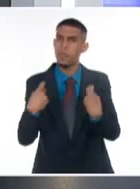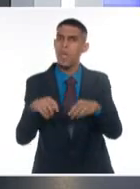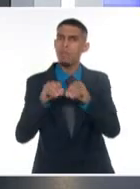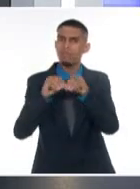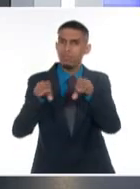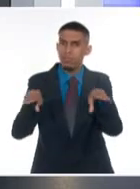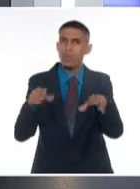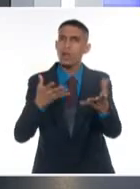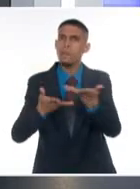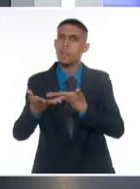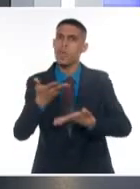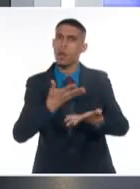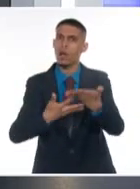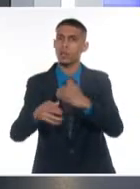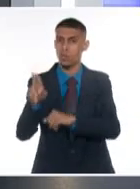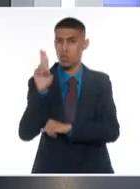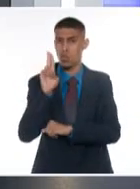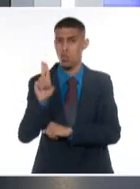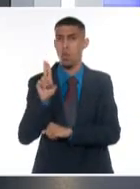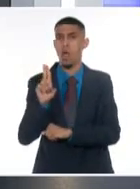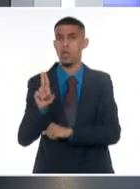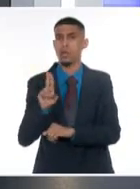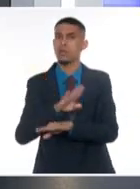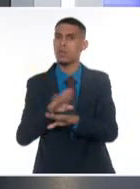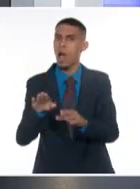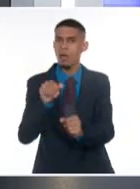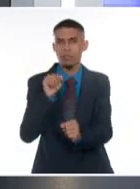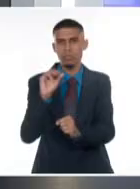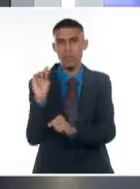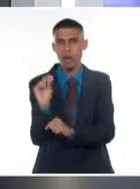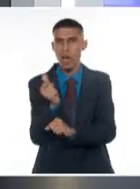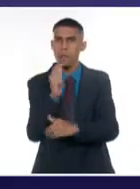e inmediatamente proceder a la votación, así lo dijo.